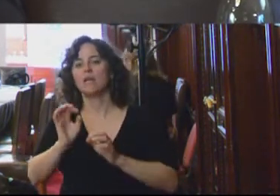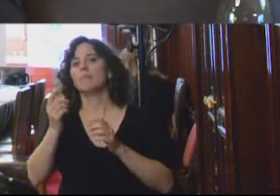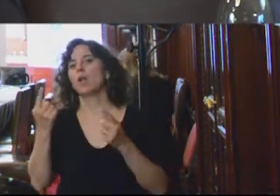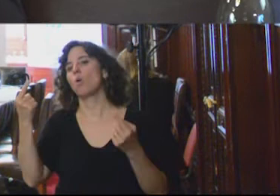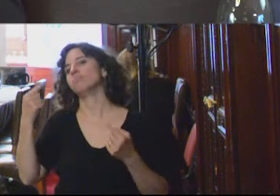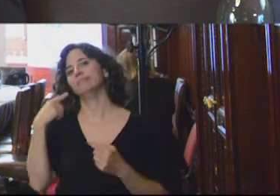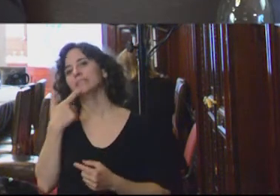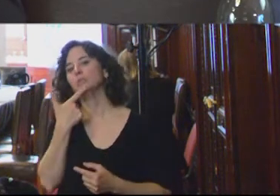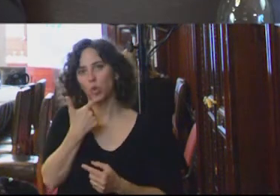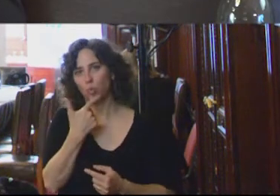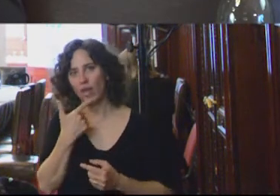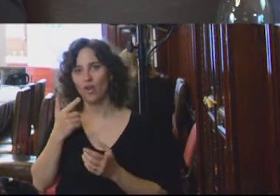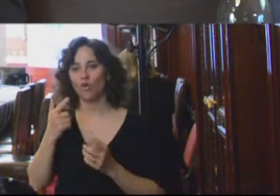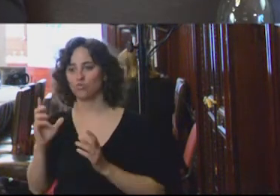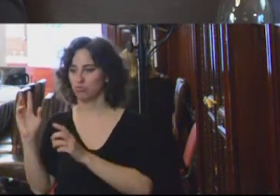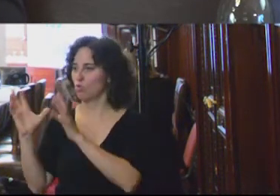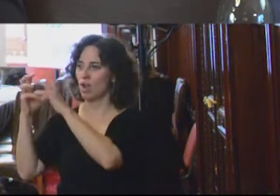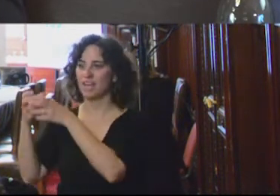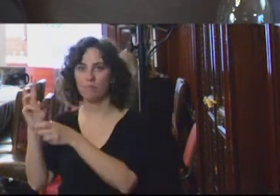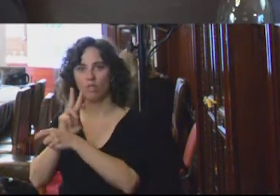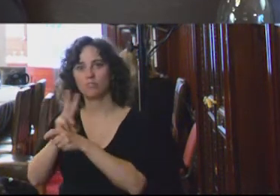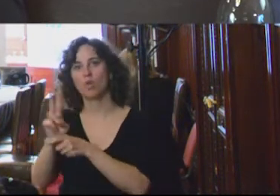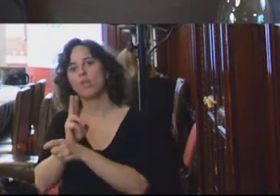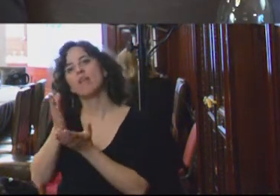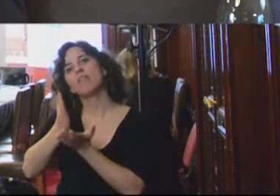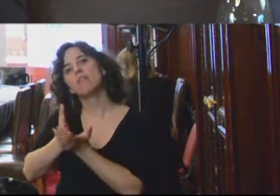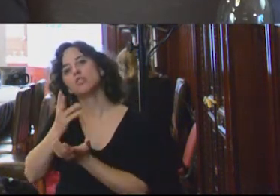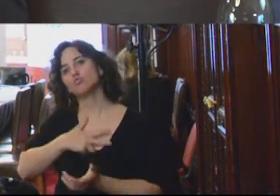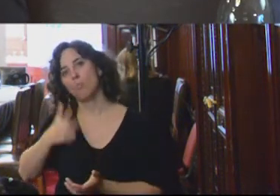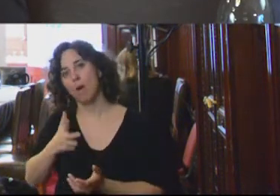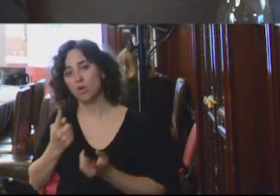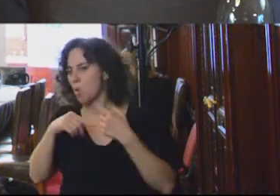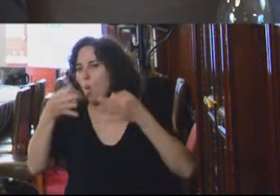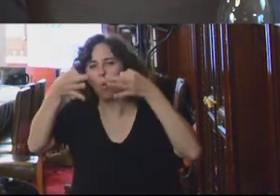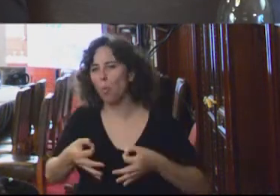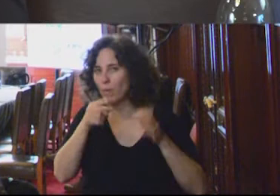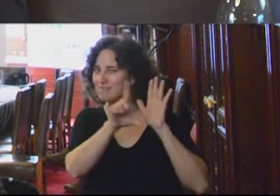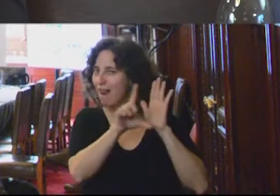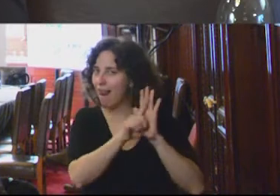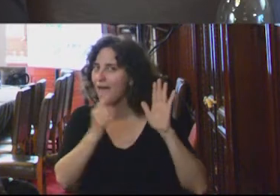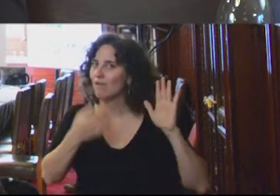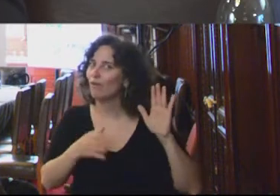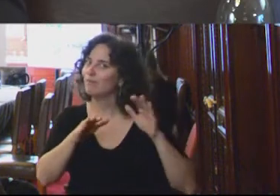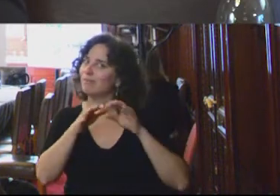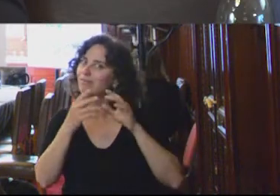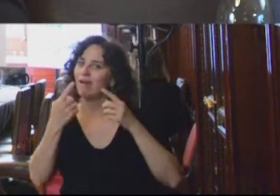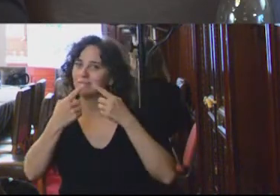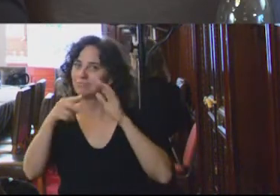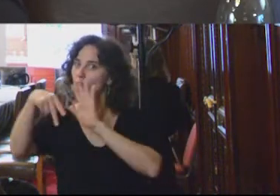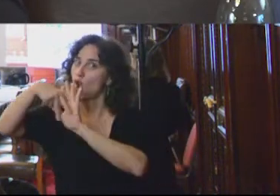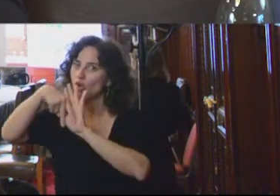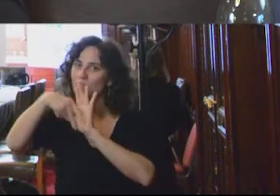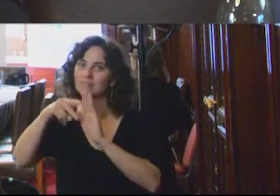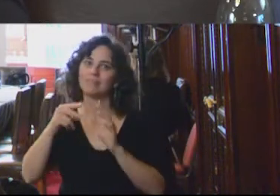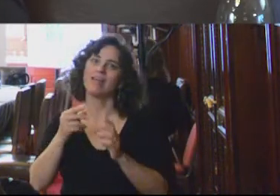humanos, particularmente por la Relatoría, por cuanto no cumple con los estándares internacionales básicos de garantía de la libertad de